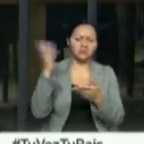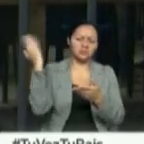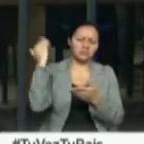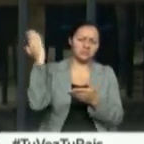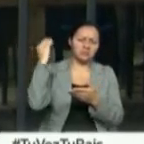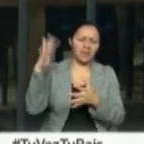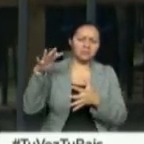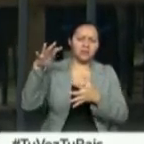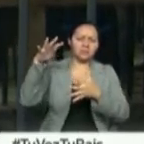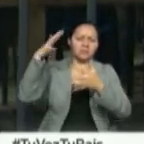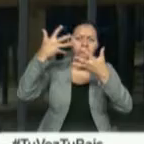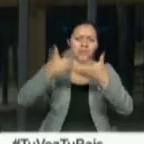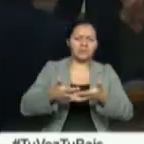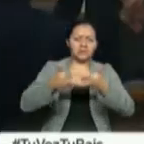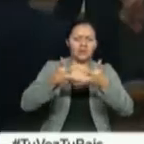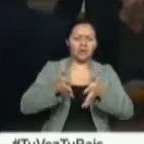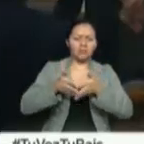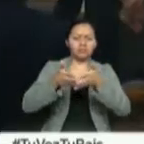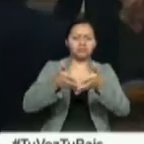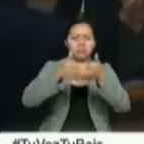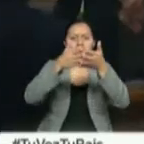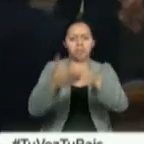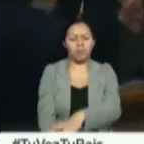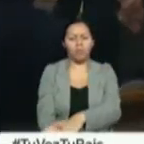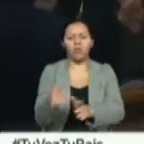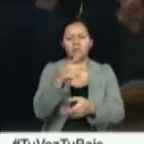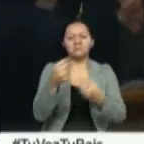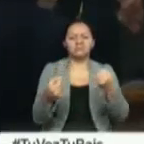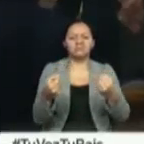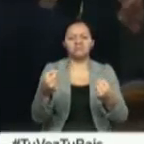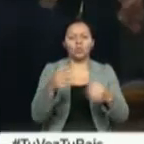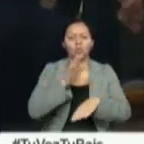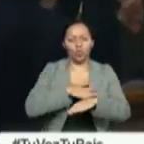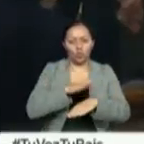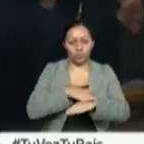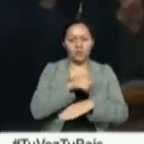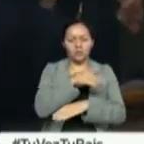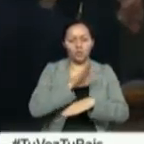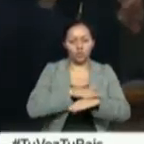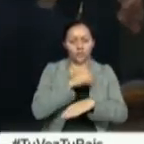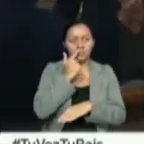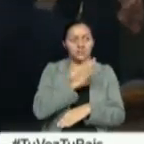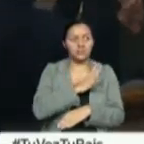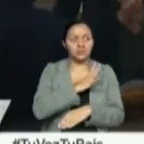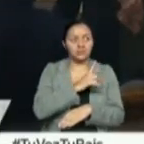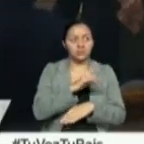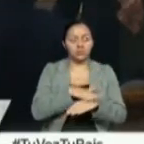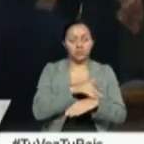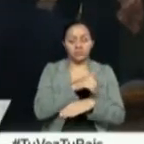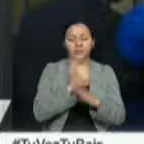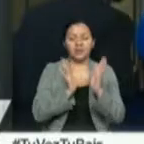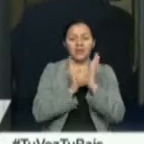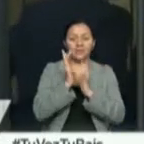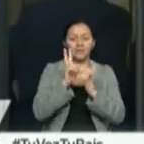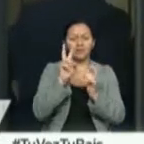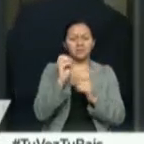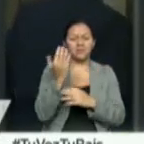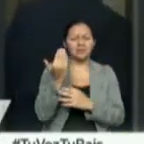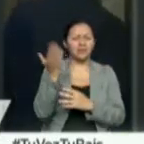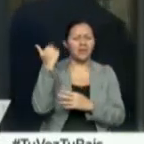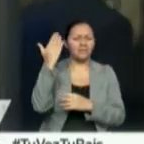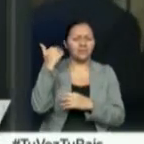italiana condenó el martes a 18 años de cárcel al responsable del naufragio de un barco pesquero en abril de 2015